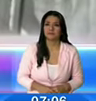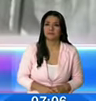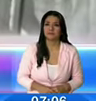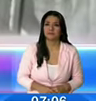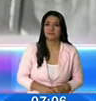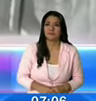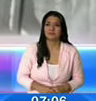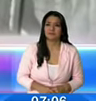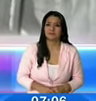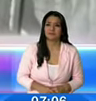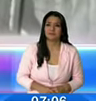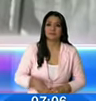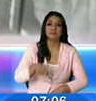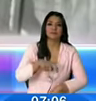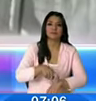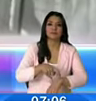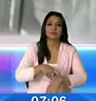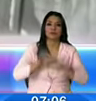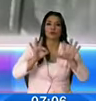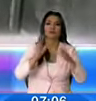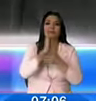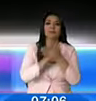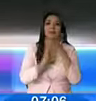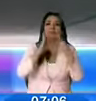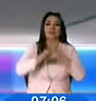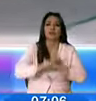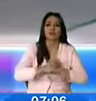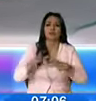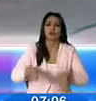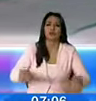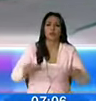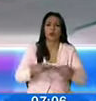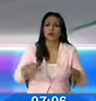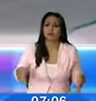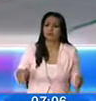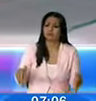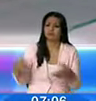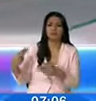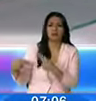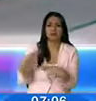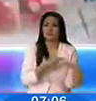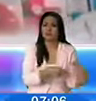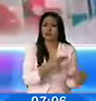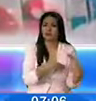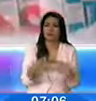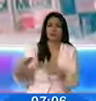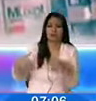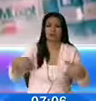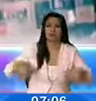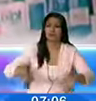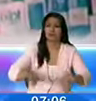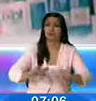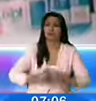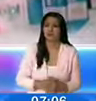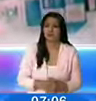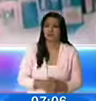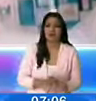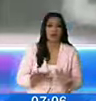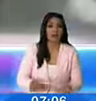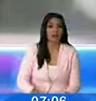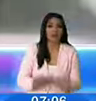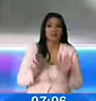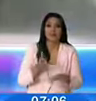Ocurrió a las 20 horas con 30 minutos en esa zona comercial de la ciudad, donde a Luis Quimí dos individuos con la misma